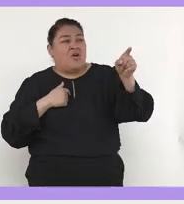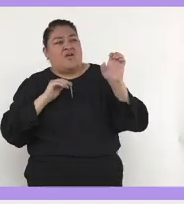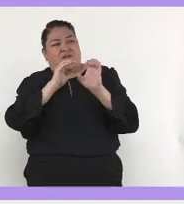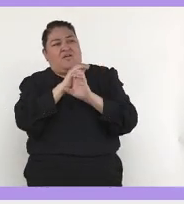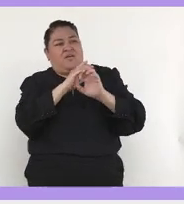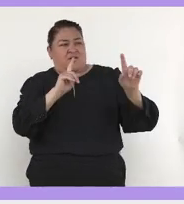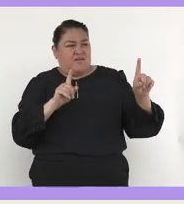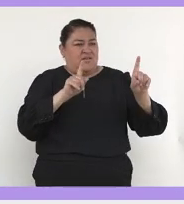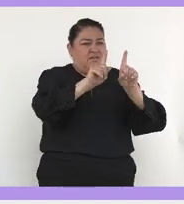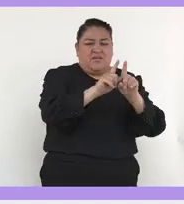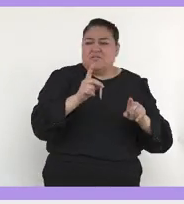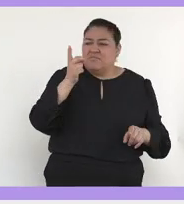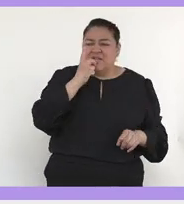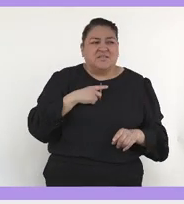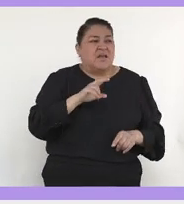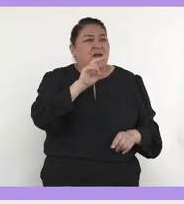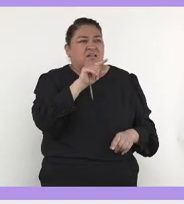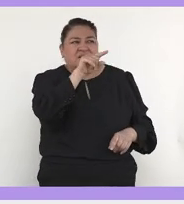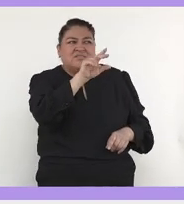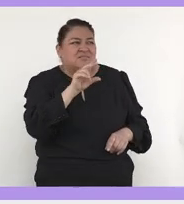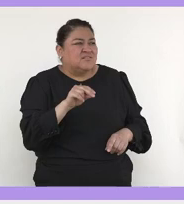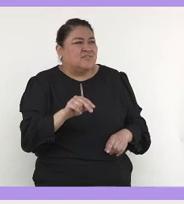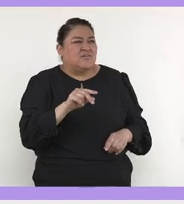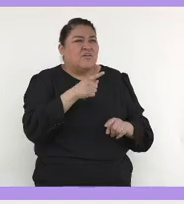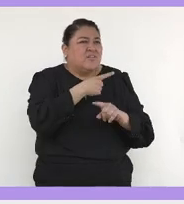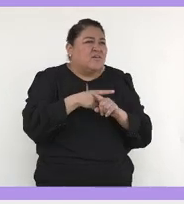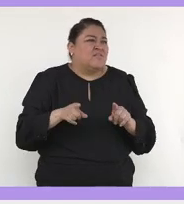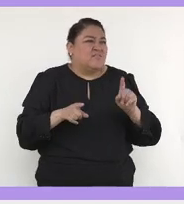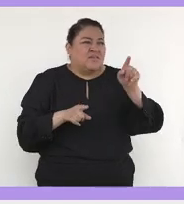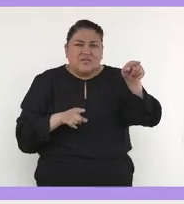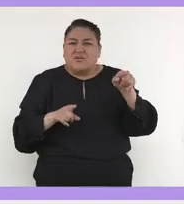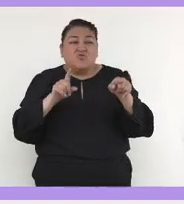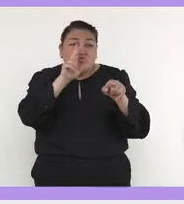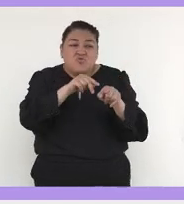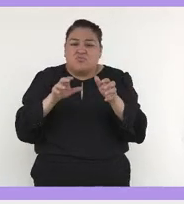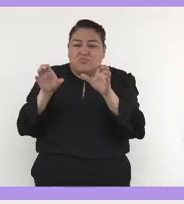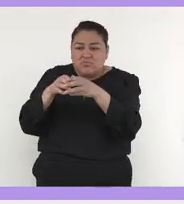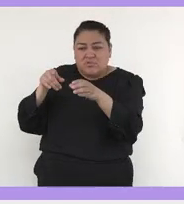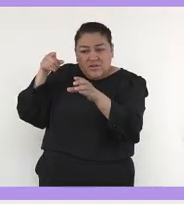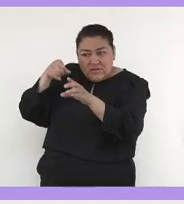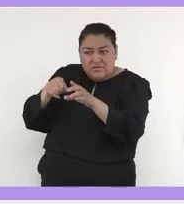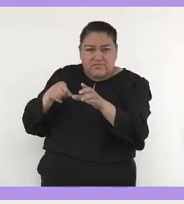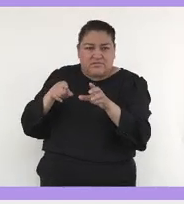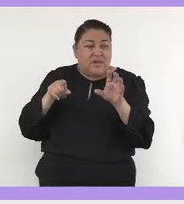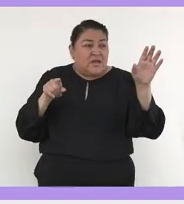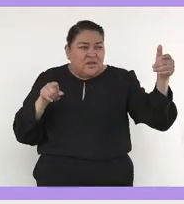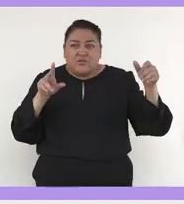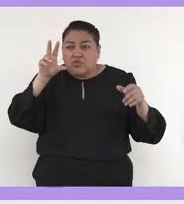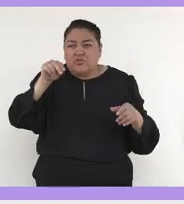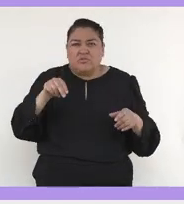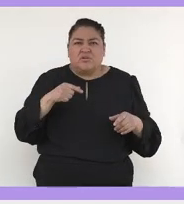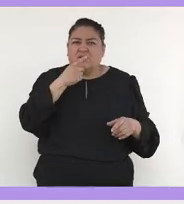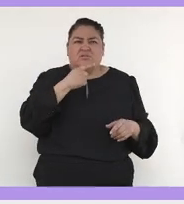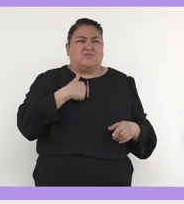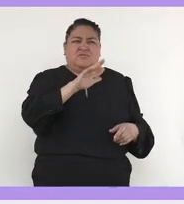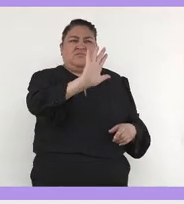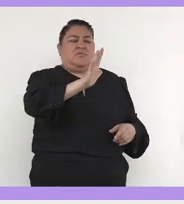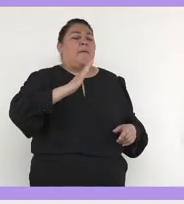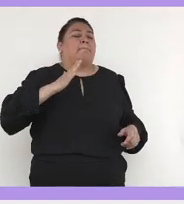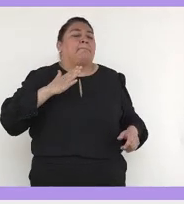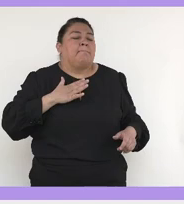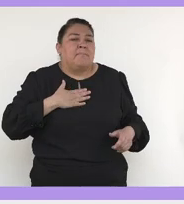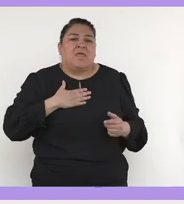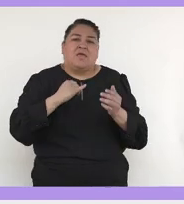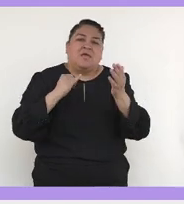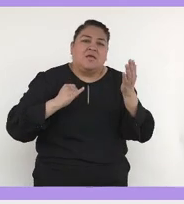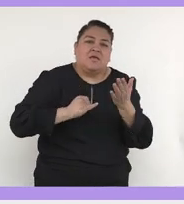artistas y me decían es que eso no hace un artista popes que tú eres una figura pop y yo perfecto tú no me dices que qué hacer de pronto